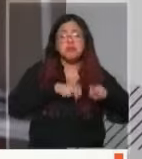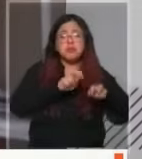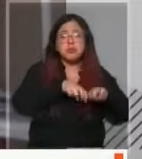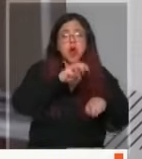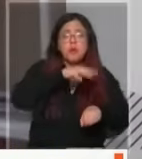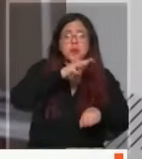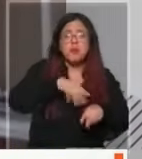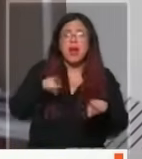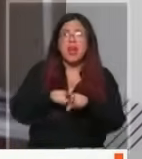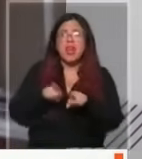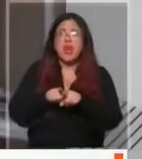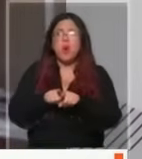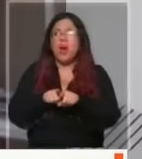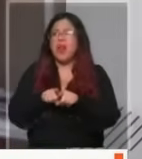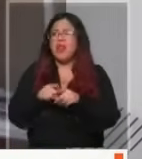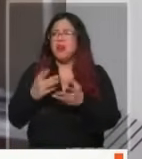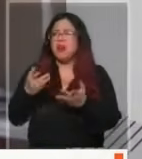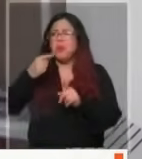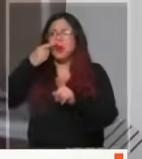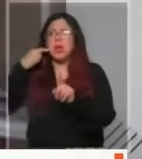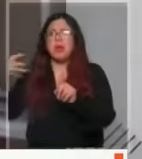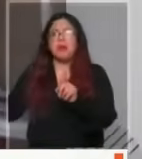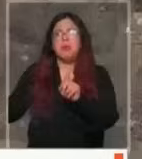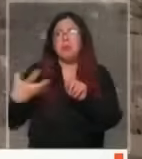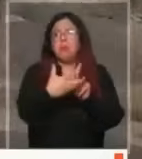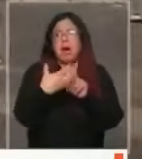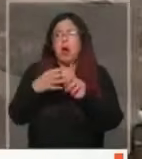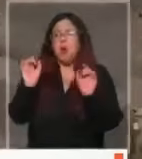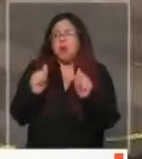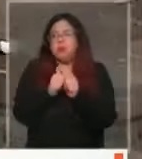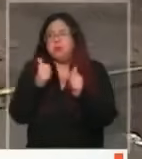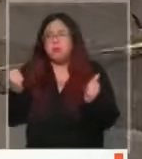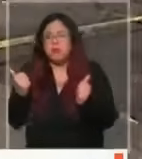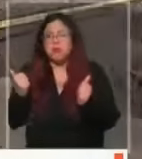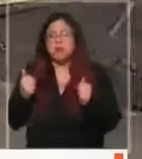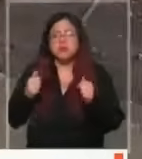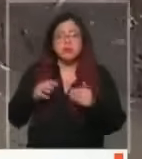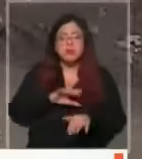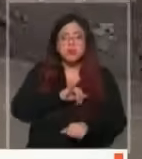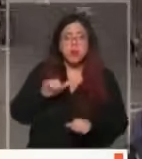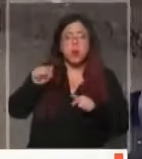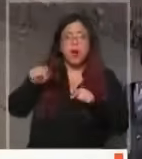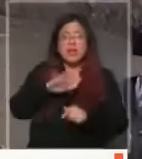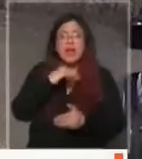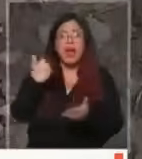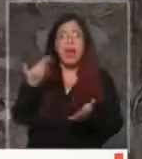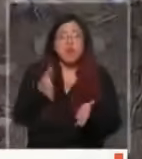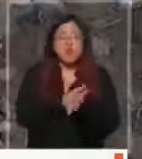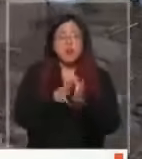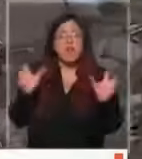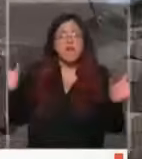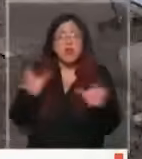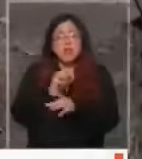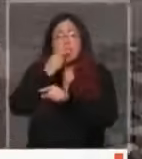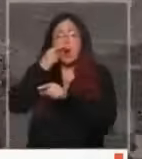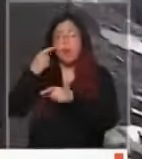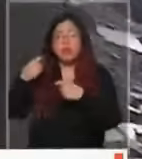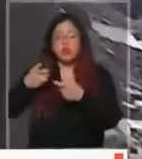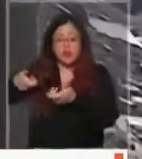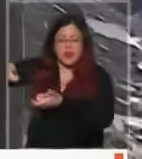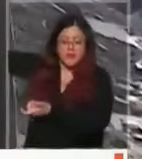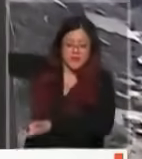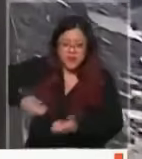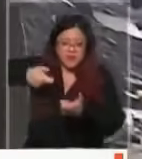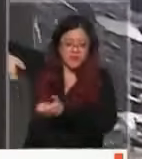a tomar mi vida como si nada y él iba a tener que separarse pues de mí. Luego de este violento femicidio, el sujeto intentó ocultar el cuerpo de